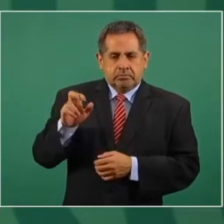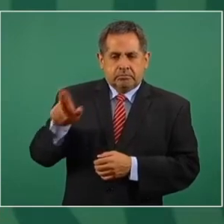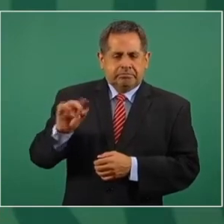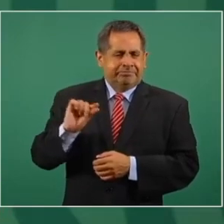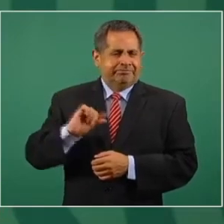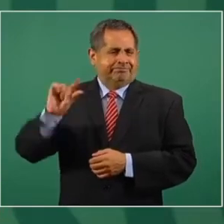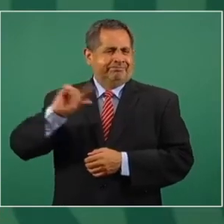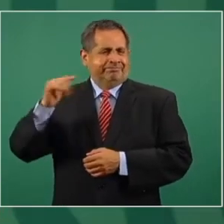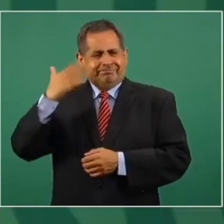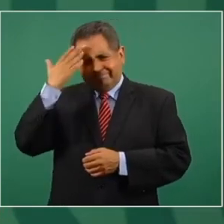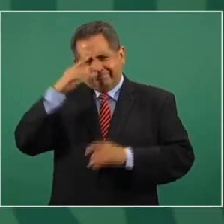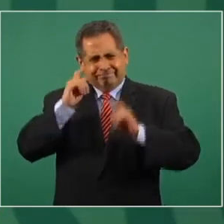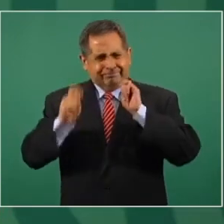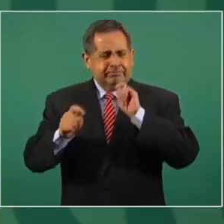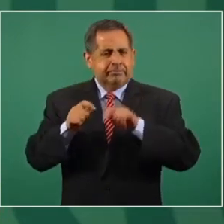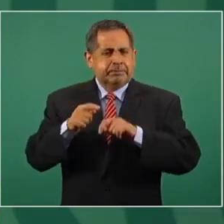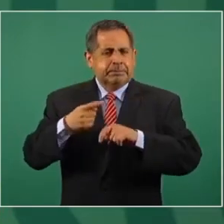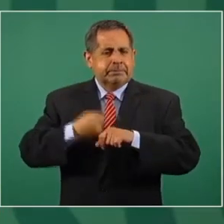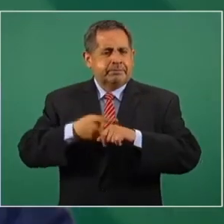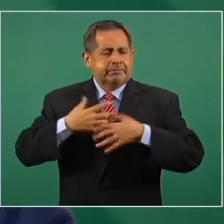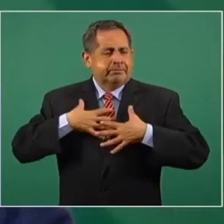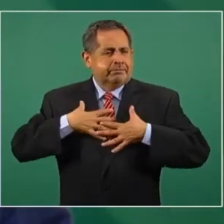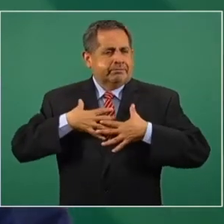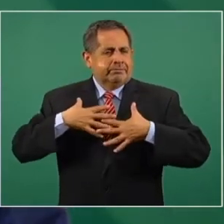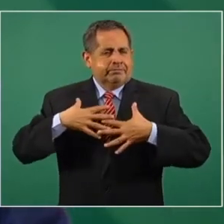en enfermedades pulmonares, porque esta